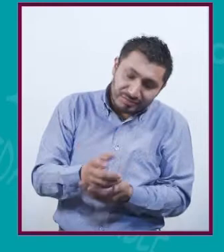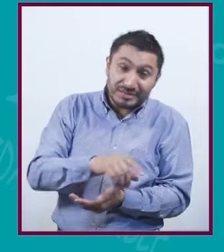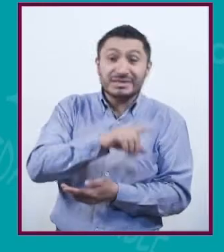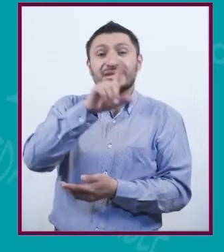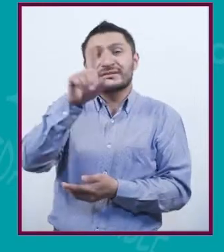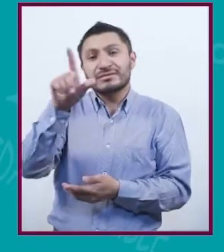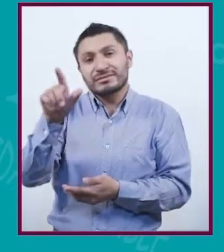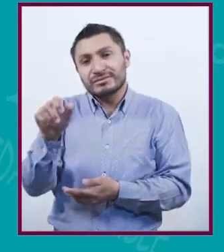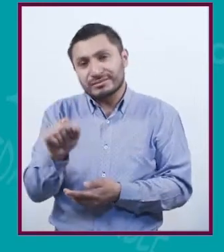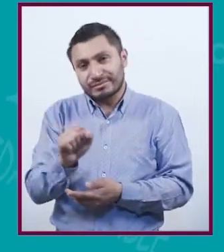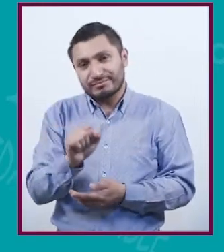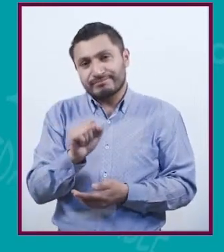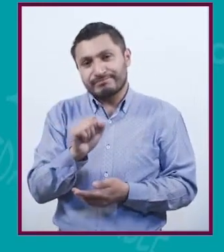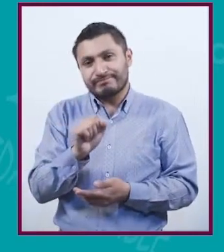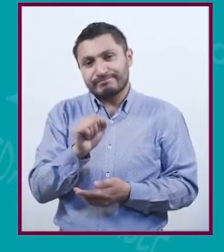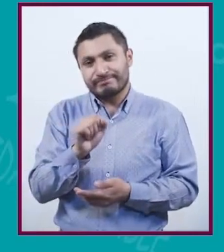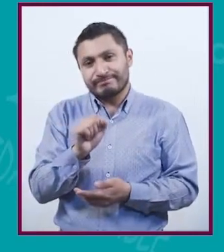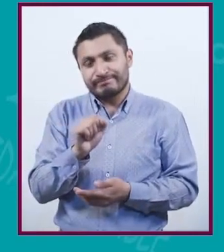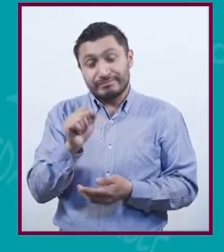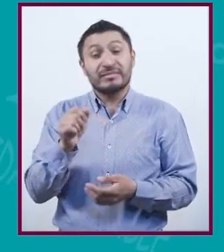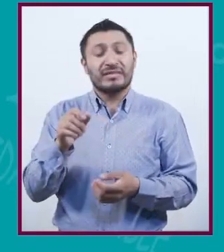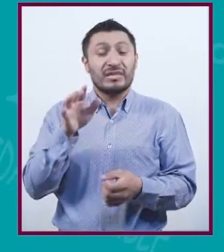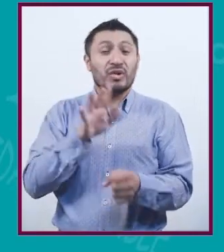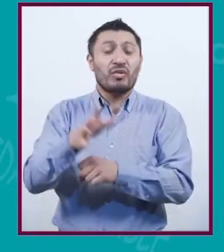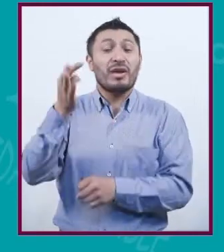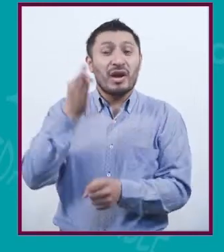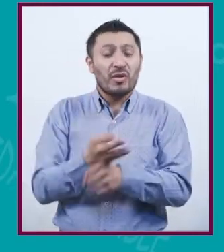tendremos. Después.